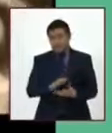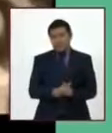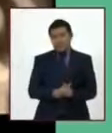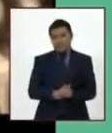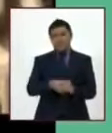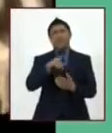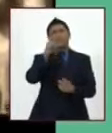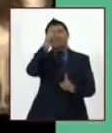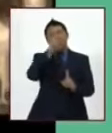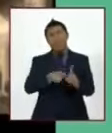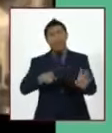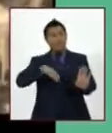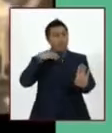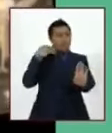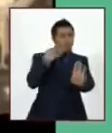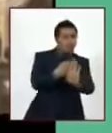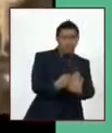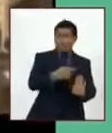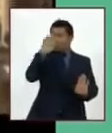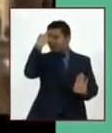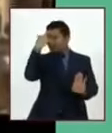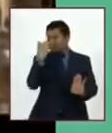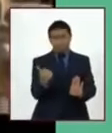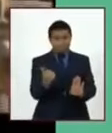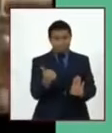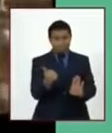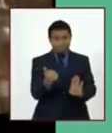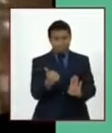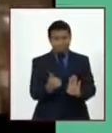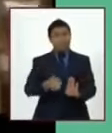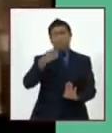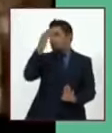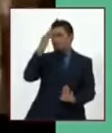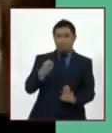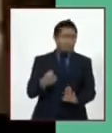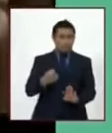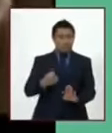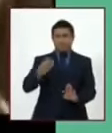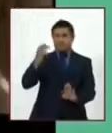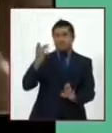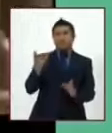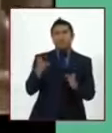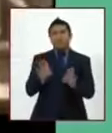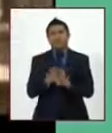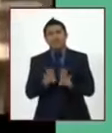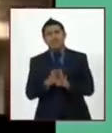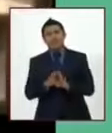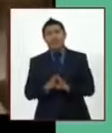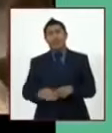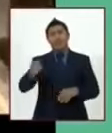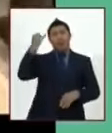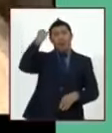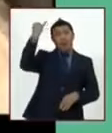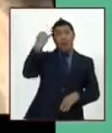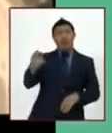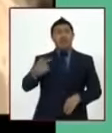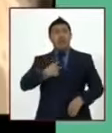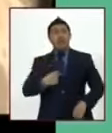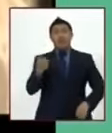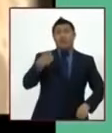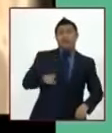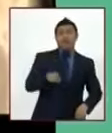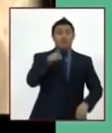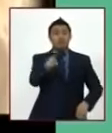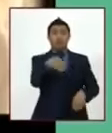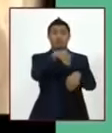la racionalidad, en contra de los cánones y de la idea de imponer la imagen geométrica que